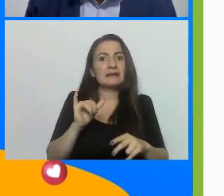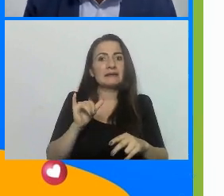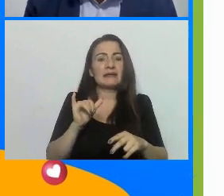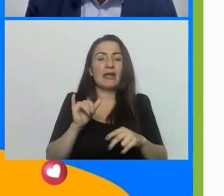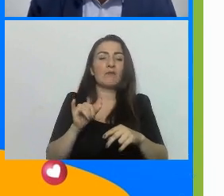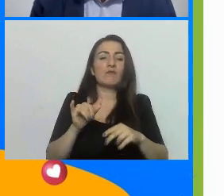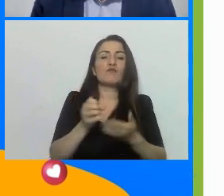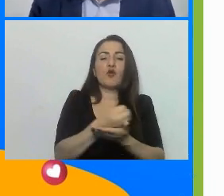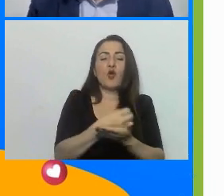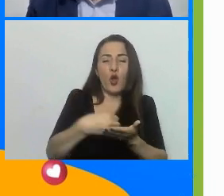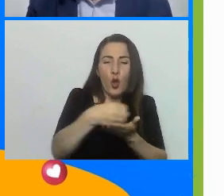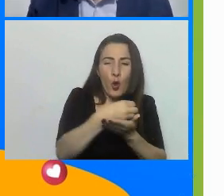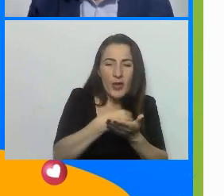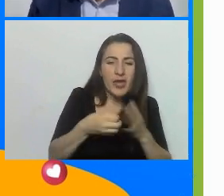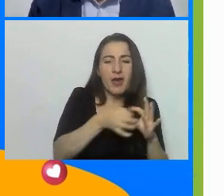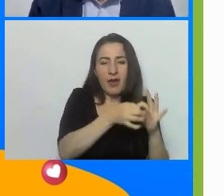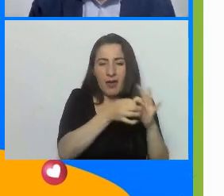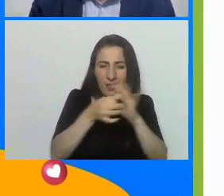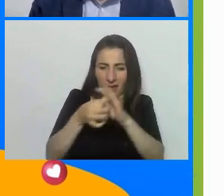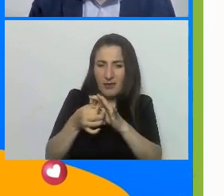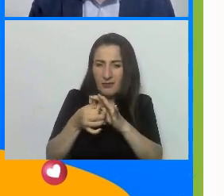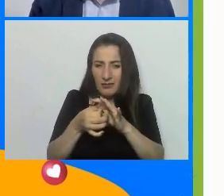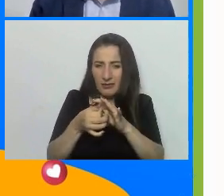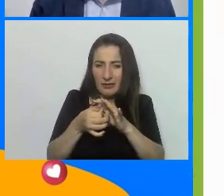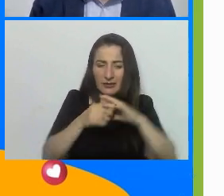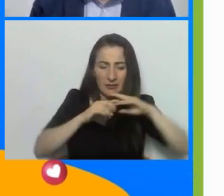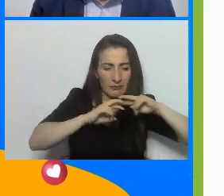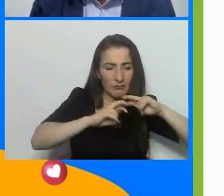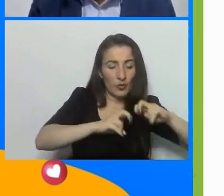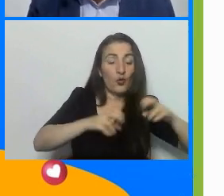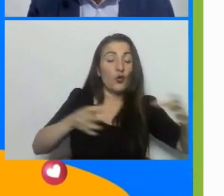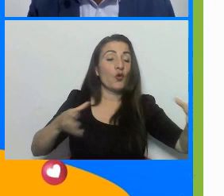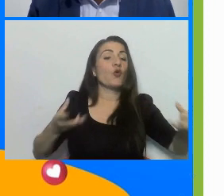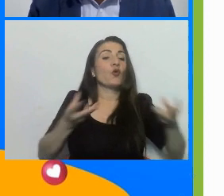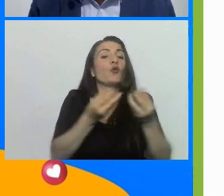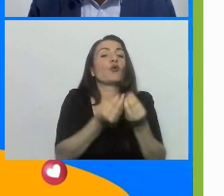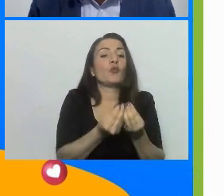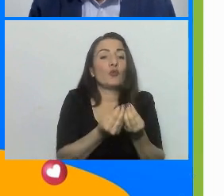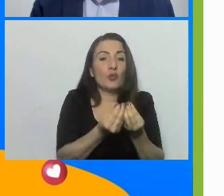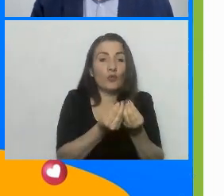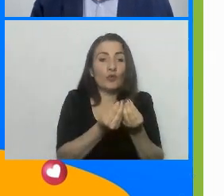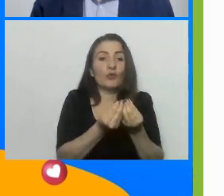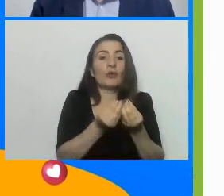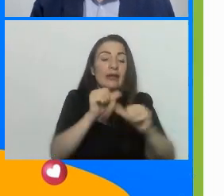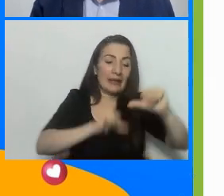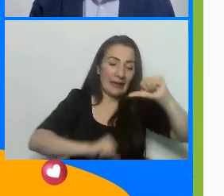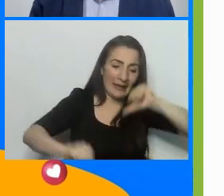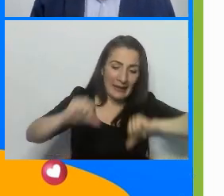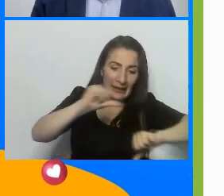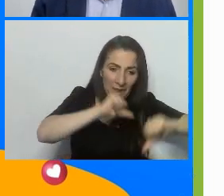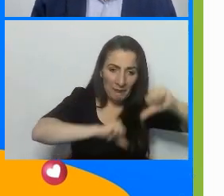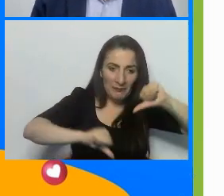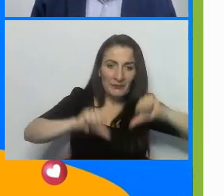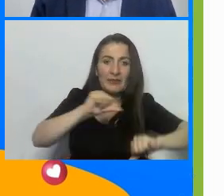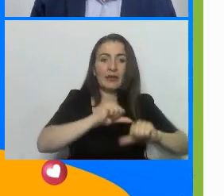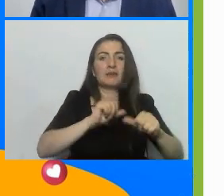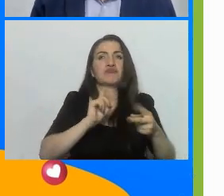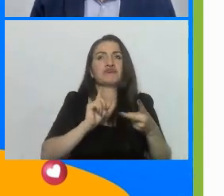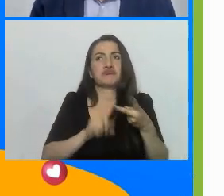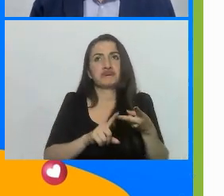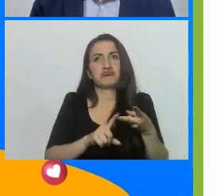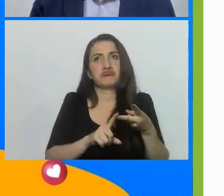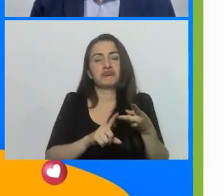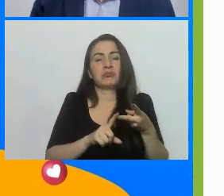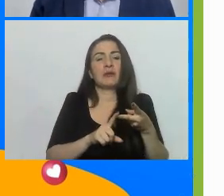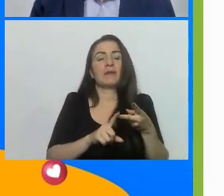biología. Pero también hace parte del gran grupo, por ejemplo, de la química, ¿sí? Es